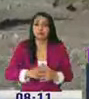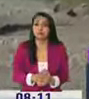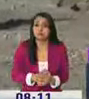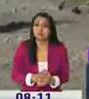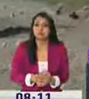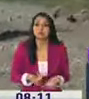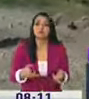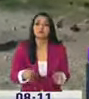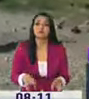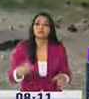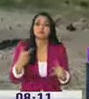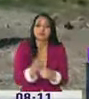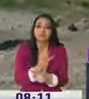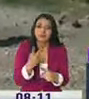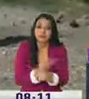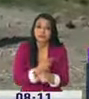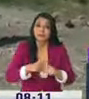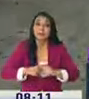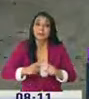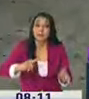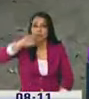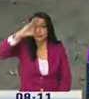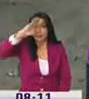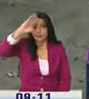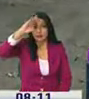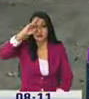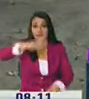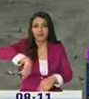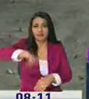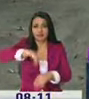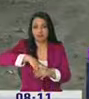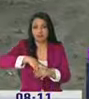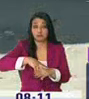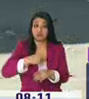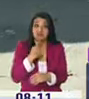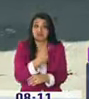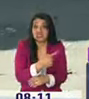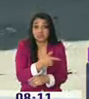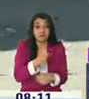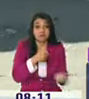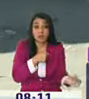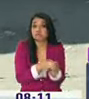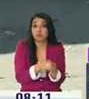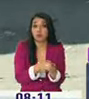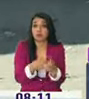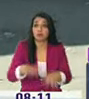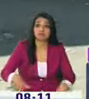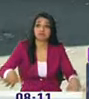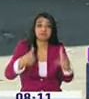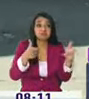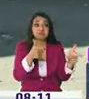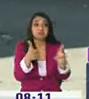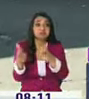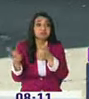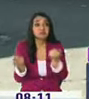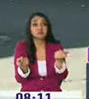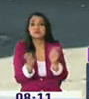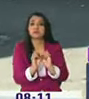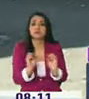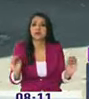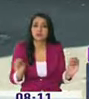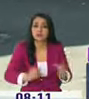una constante. Lo penoso es que la Policía Nacional, a criterio de los moradores, no colabora en la zona con patrullajes preventivos ni